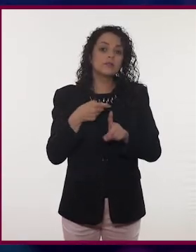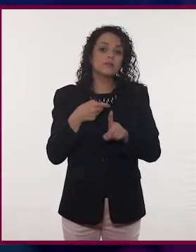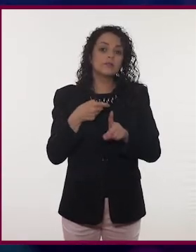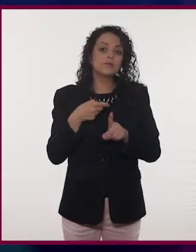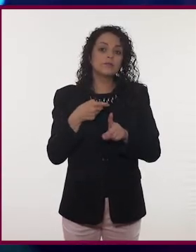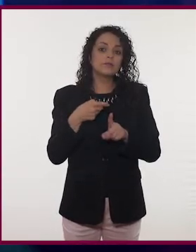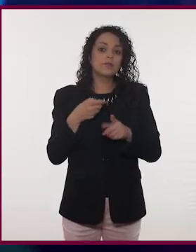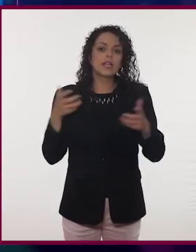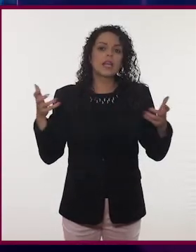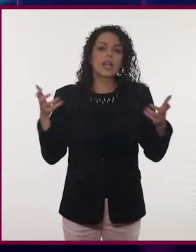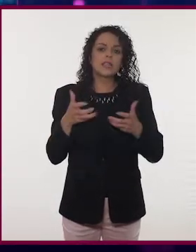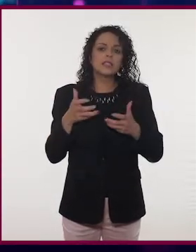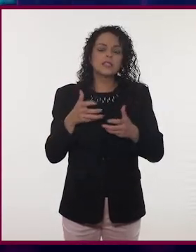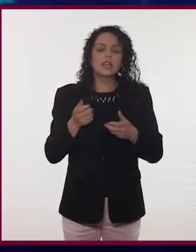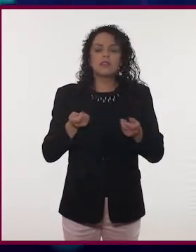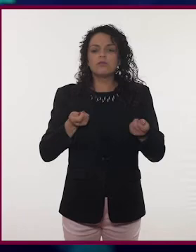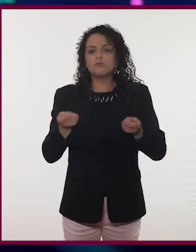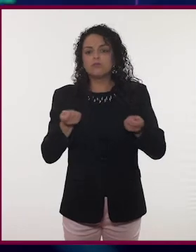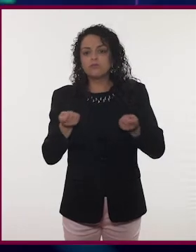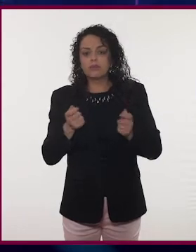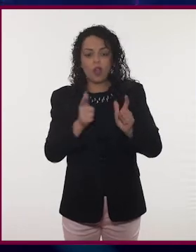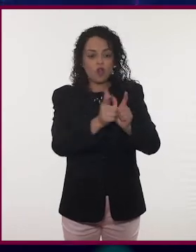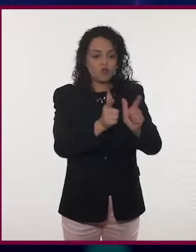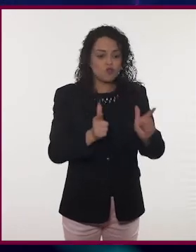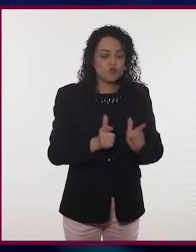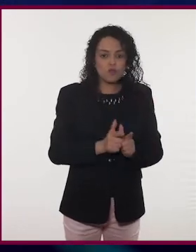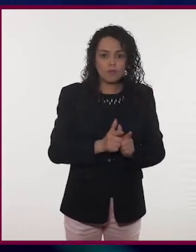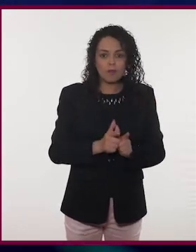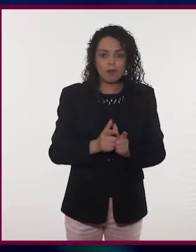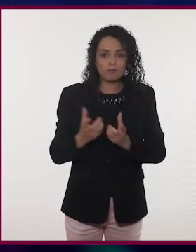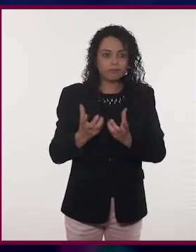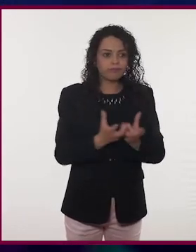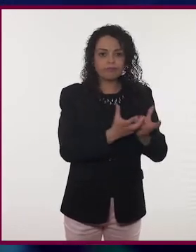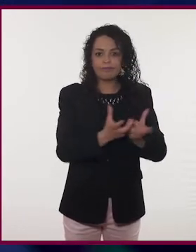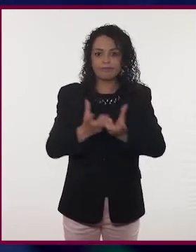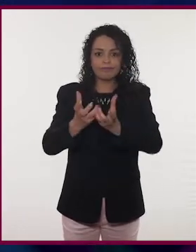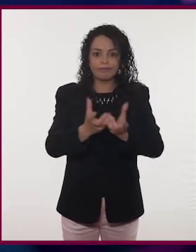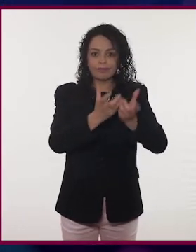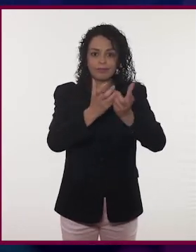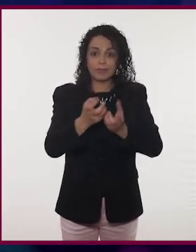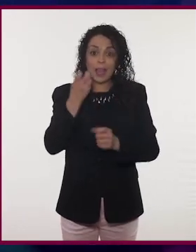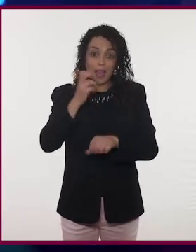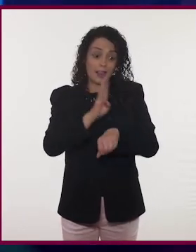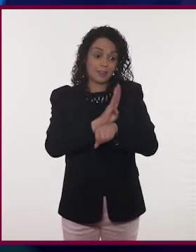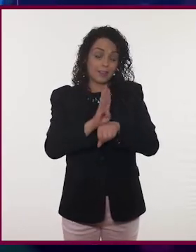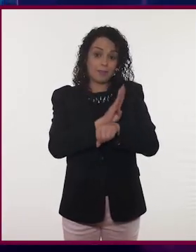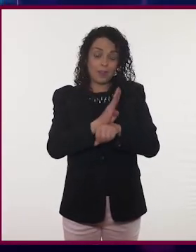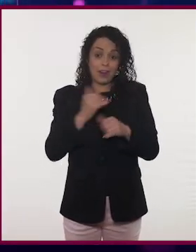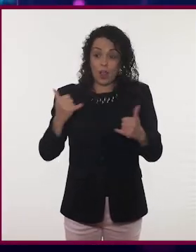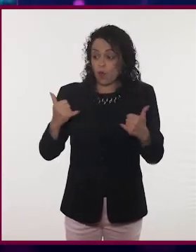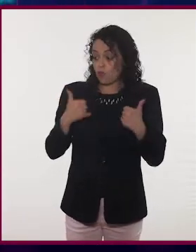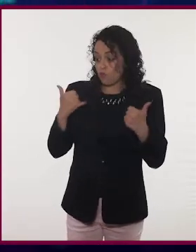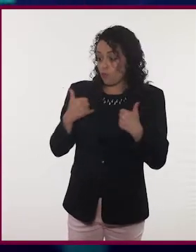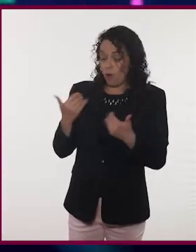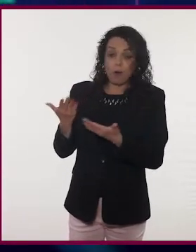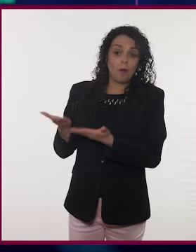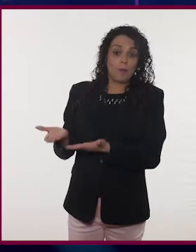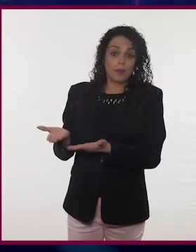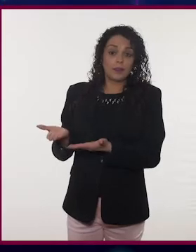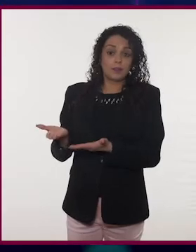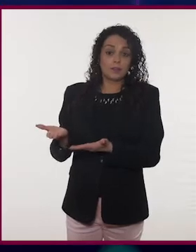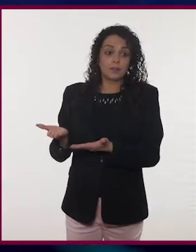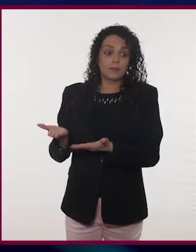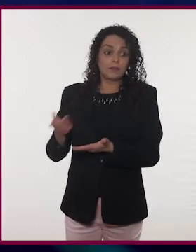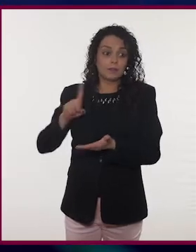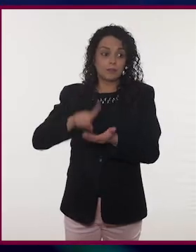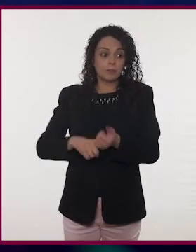llevar a cabo el manejo de grupo. Esa es la gran ventaja que los jóvenes tienen, en este caso en